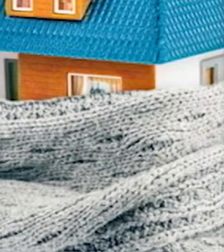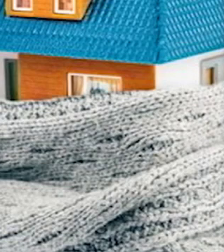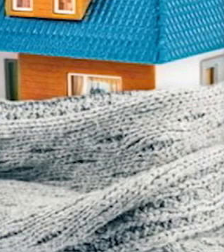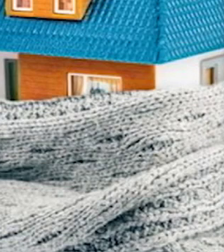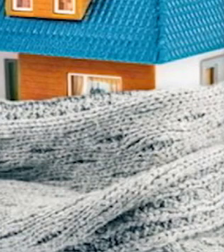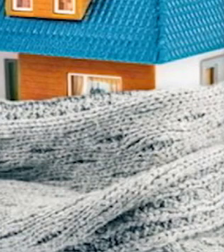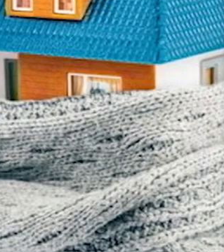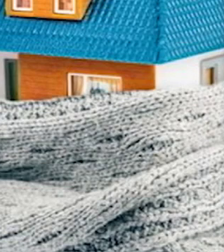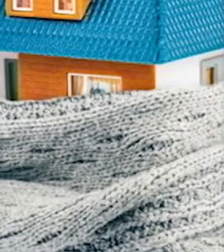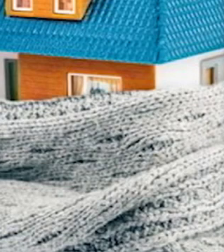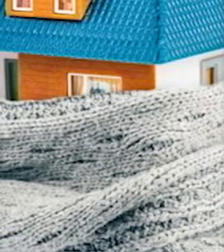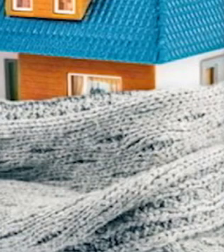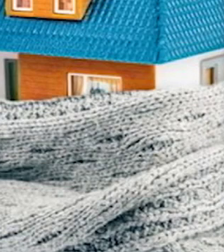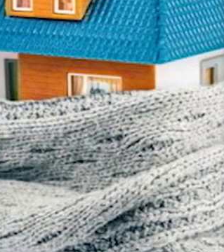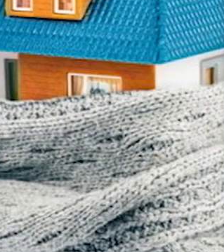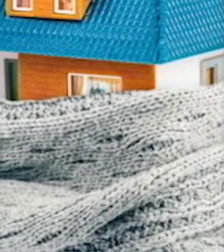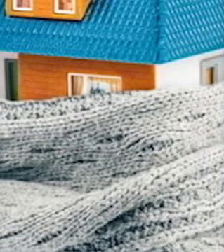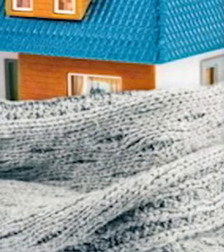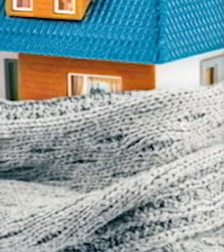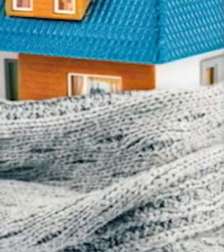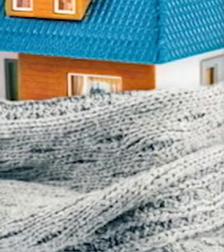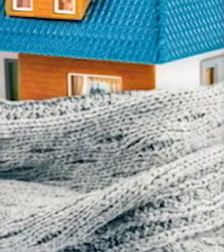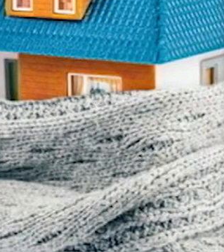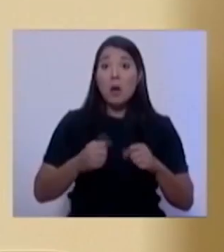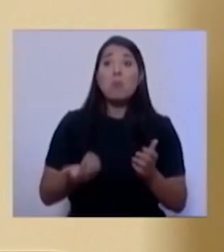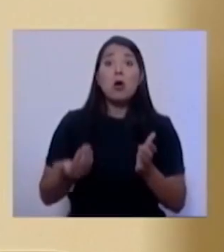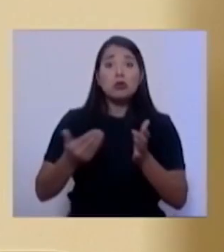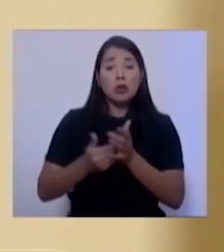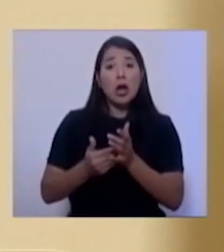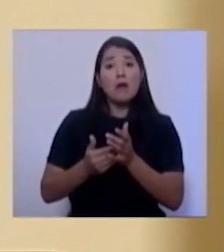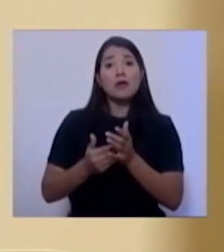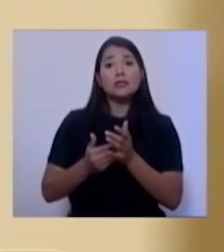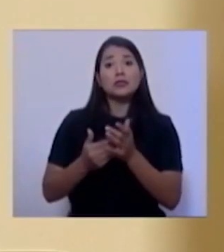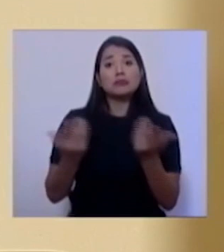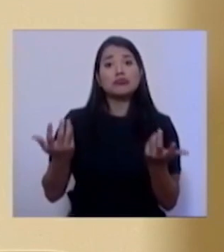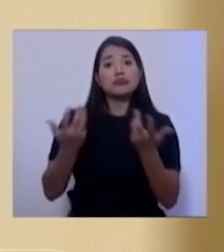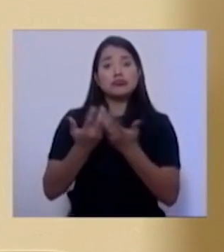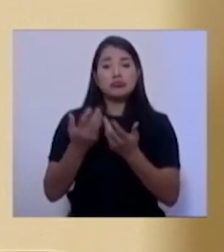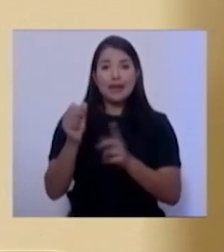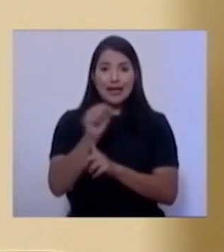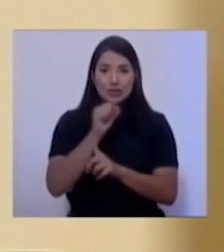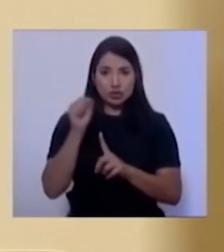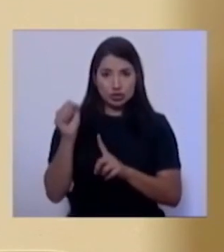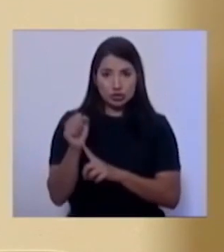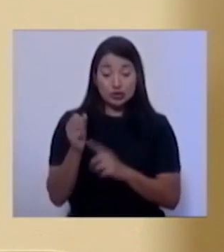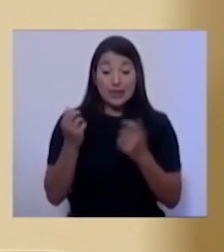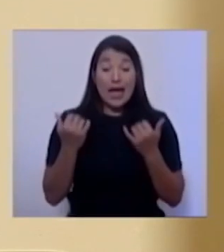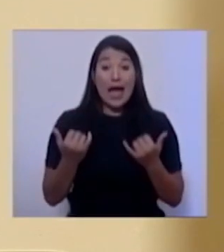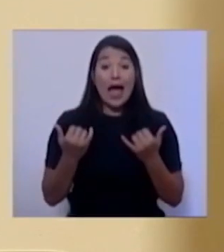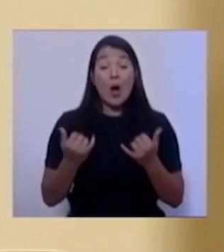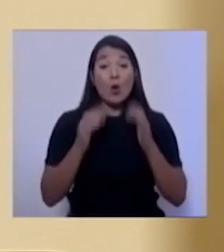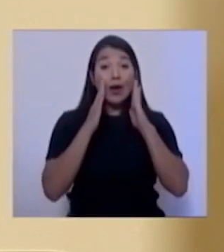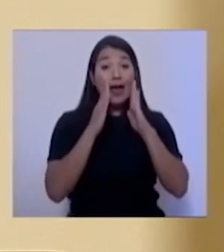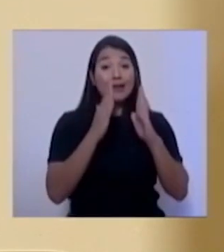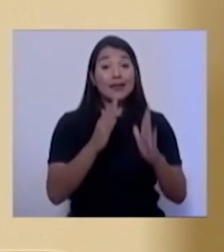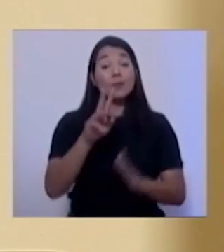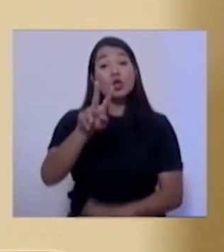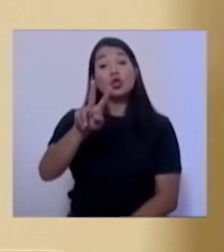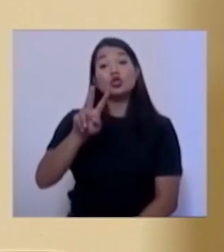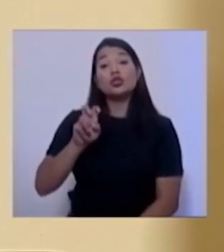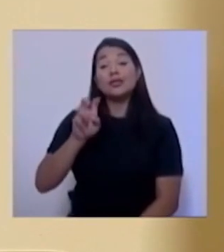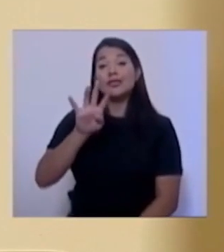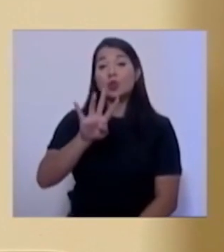para 249 personas que habitan en la calle. De momento estamos atendiendo 242 personas en